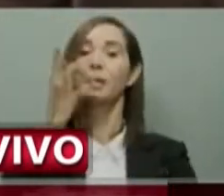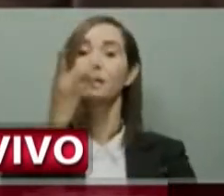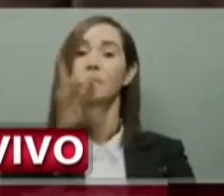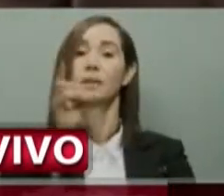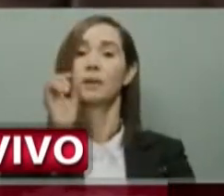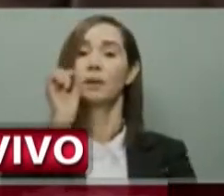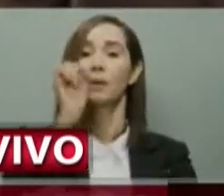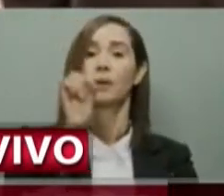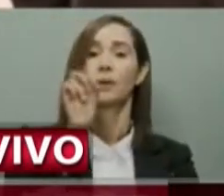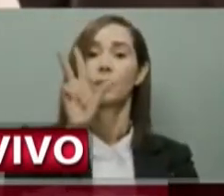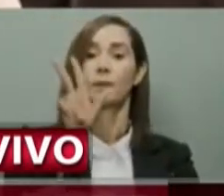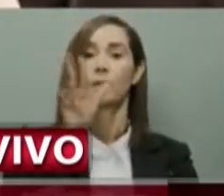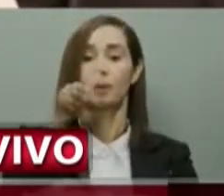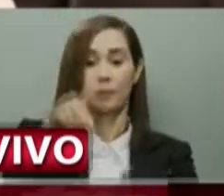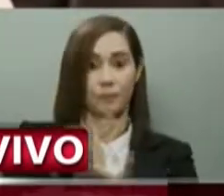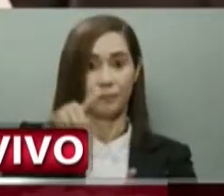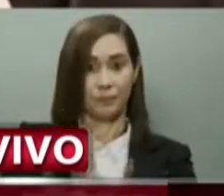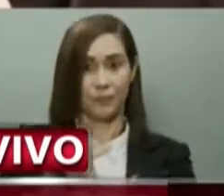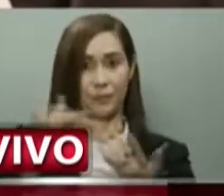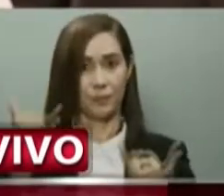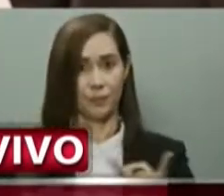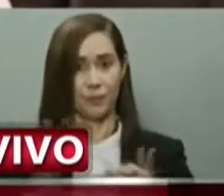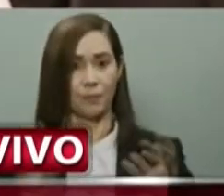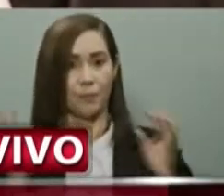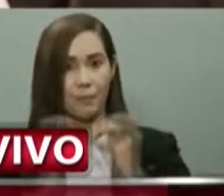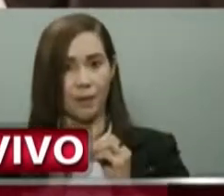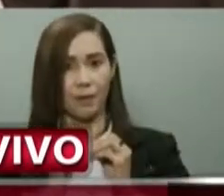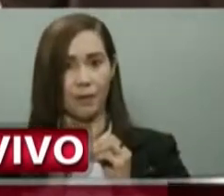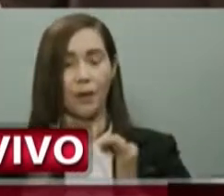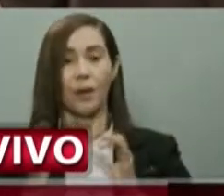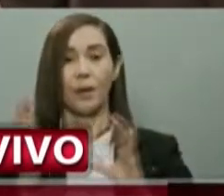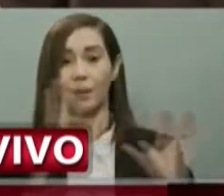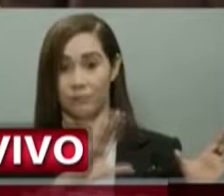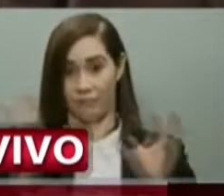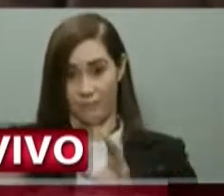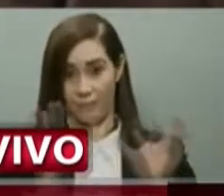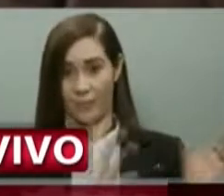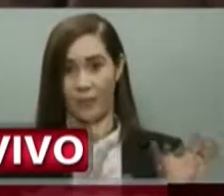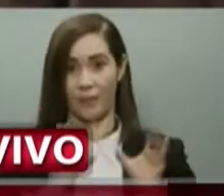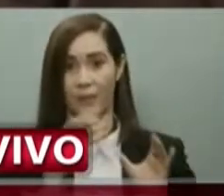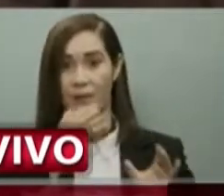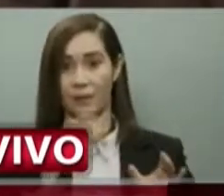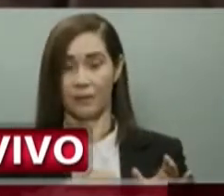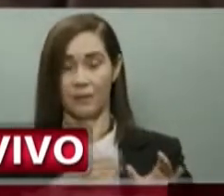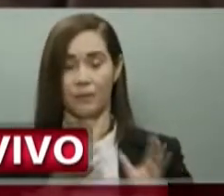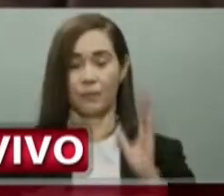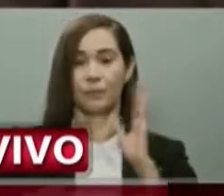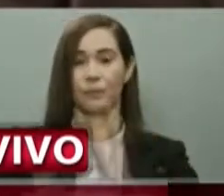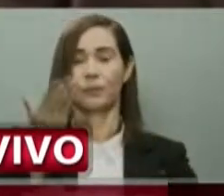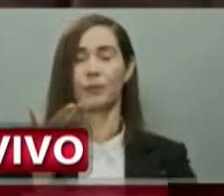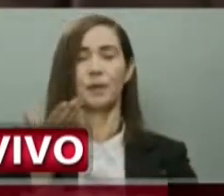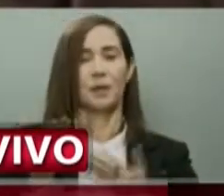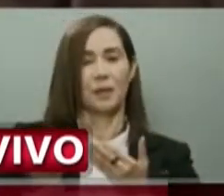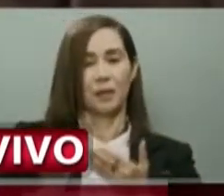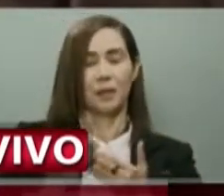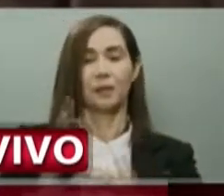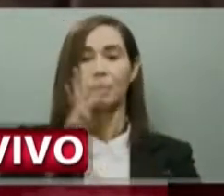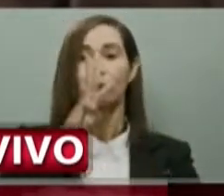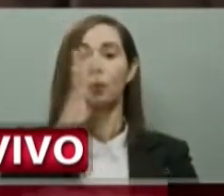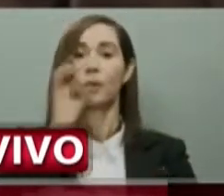18.3 millones de unidades. Y para Navidad lo hemos incrementado en casi